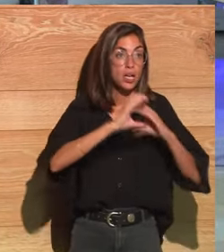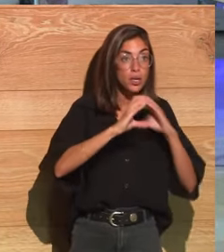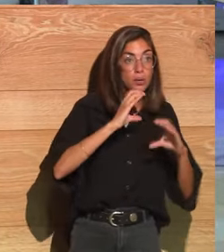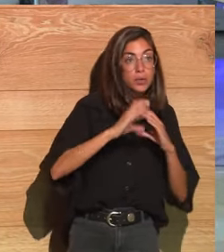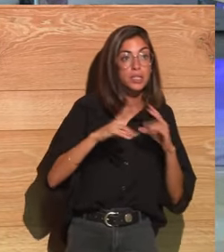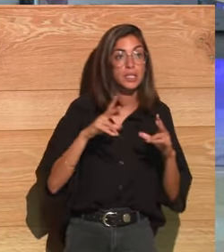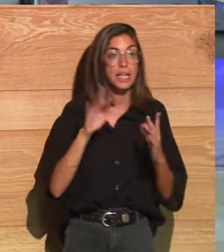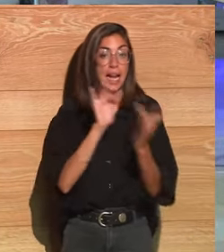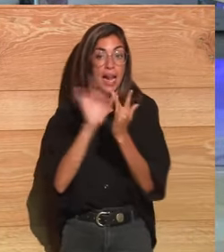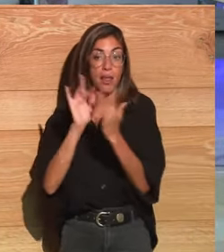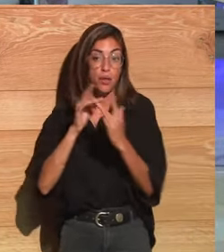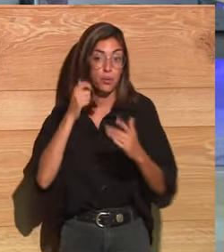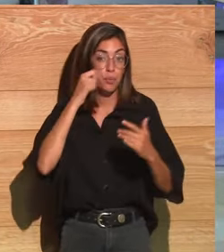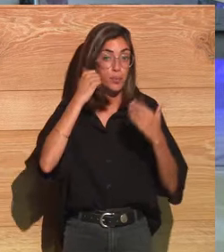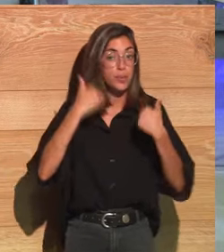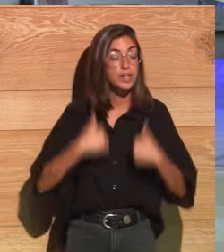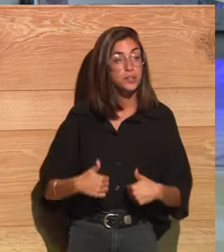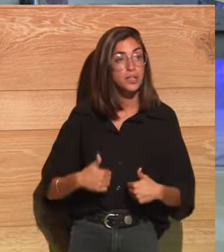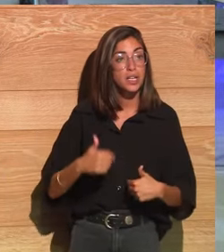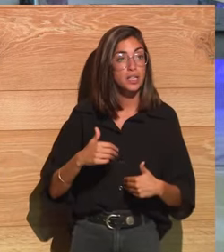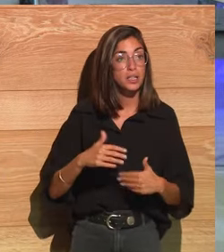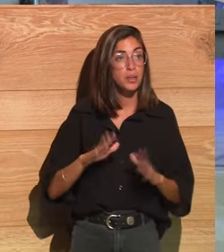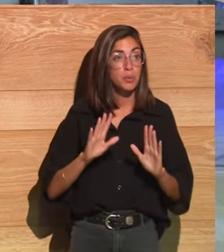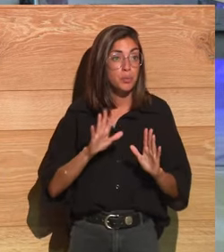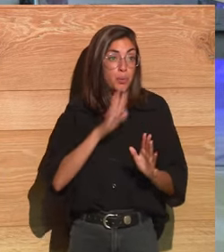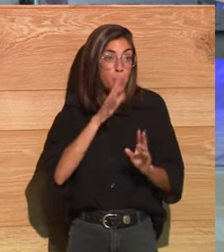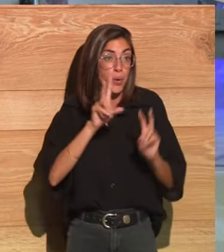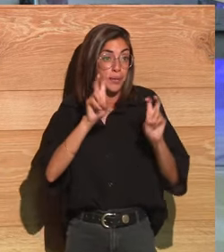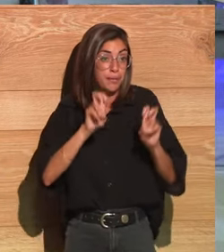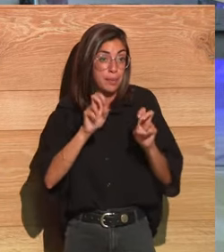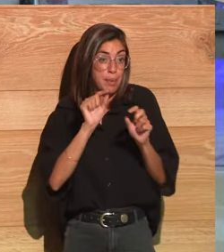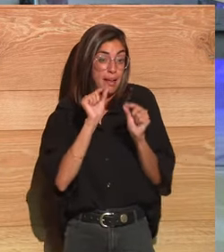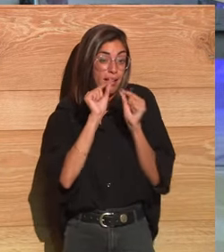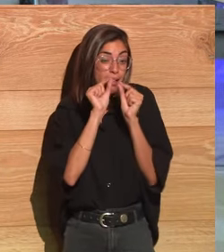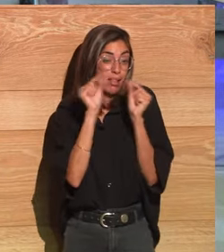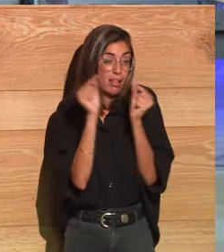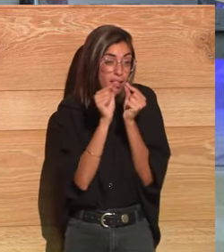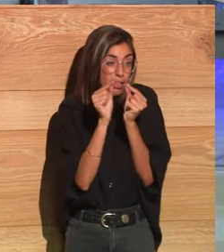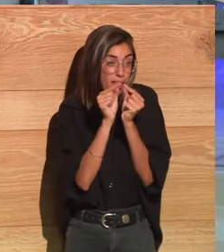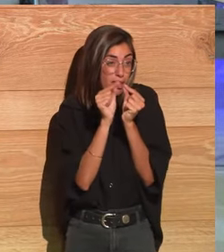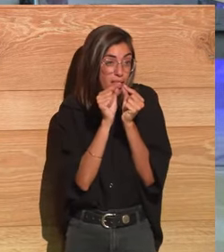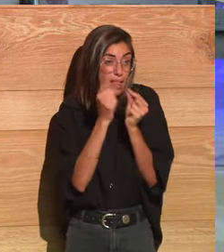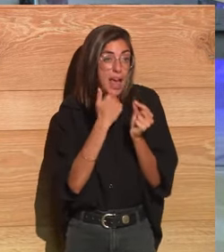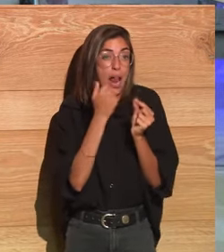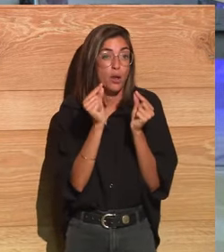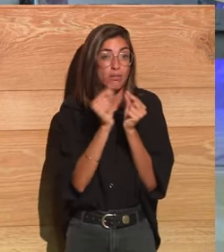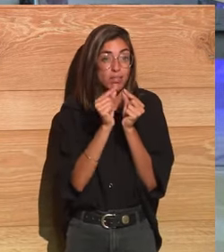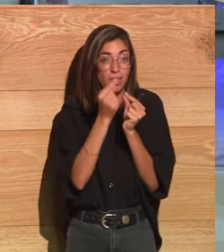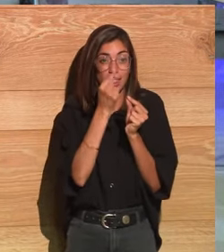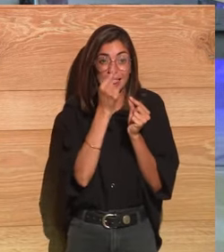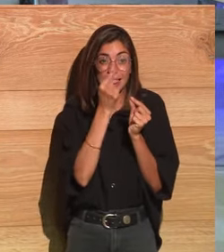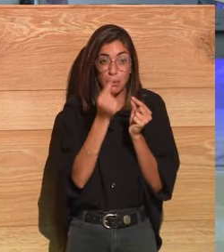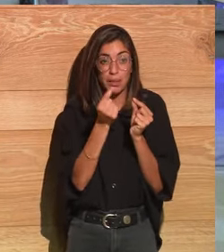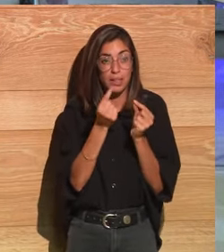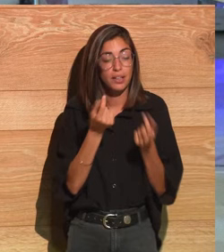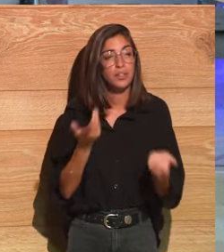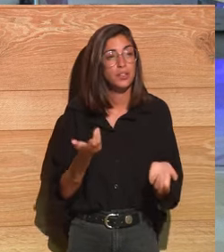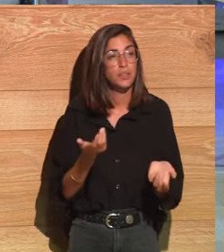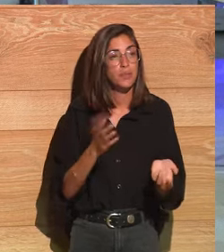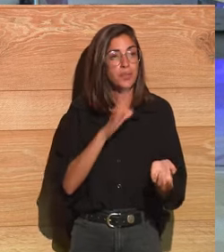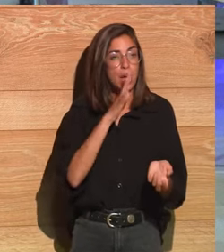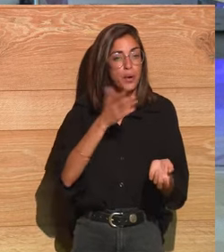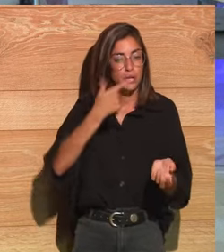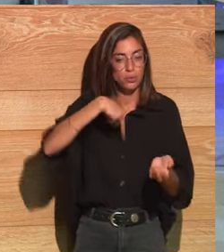nuestras relaciones personales por un bicho microscópico, ¿no? Entonces dije, pues esa reflexión de esa vulnerabilidad, digo, de nuevo,